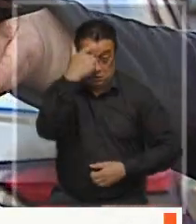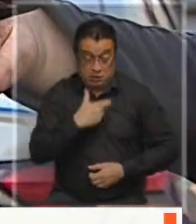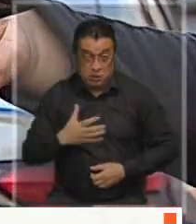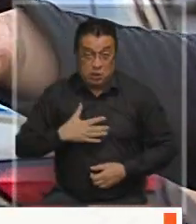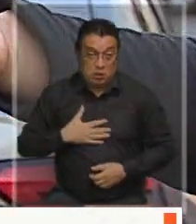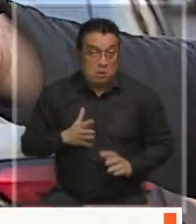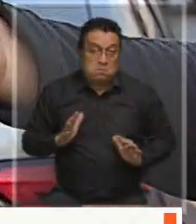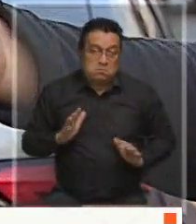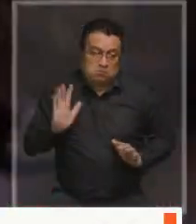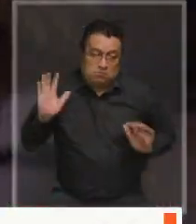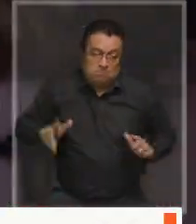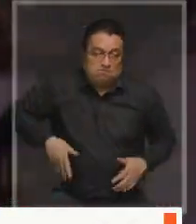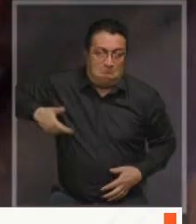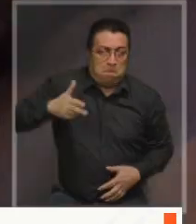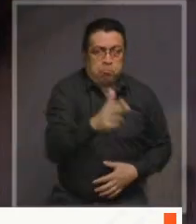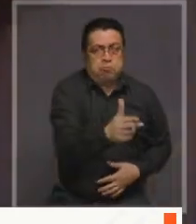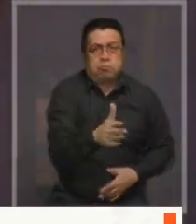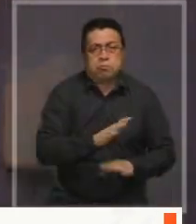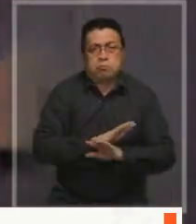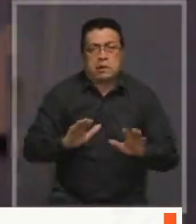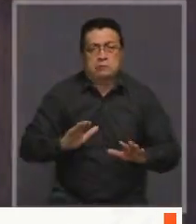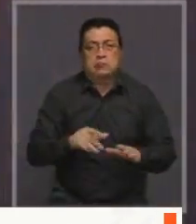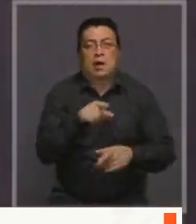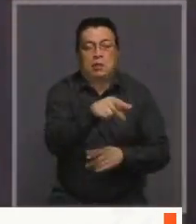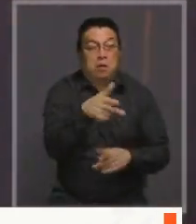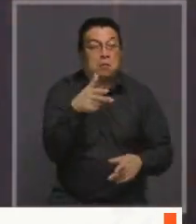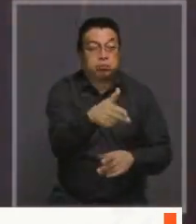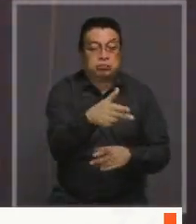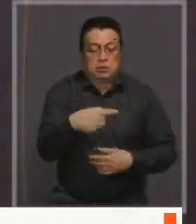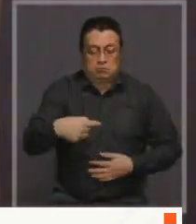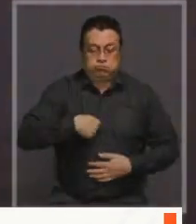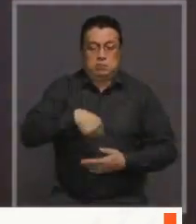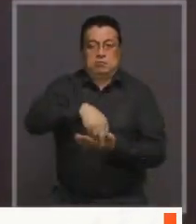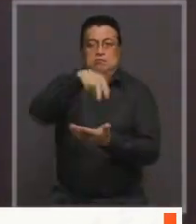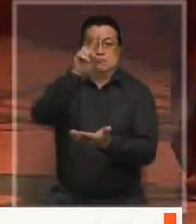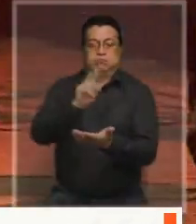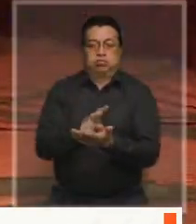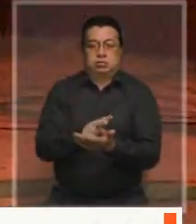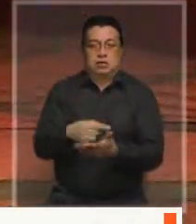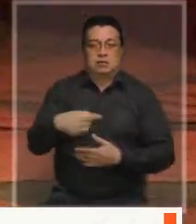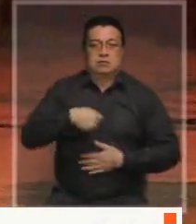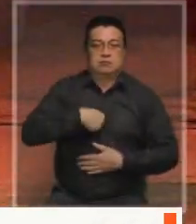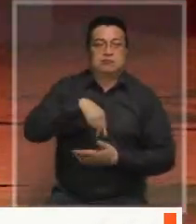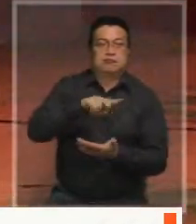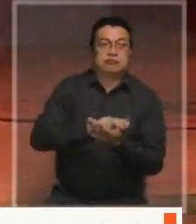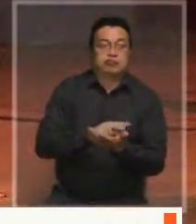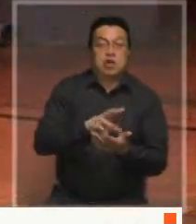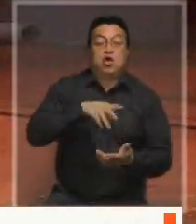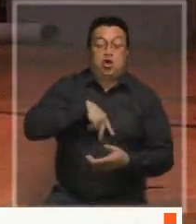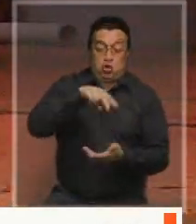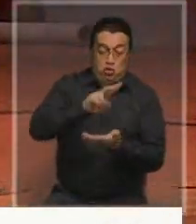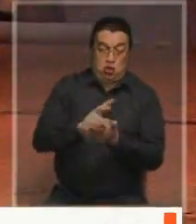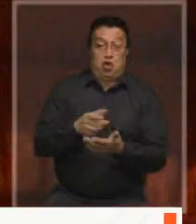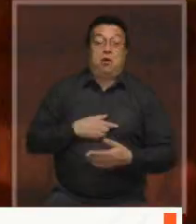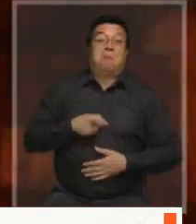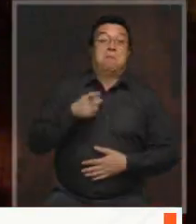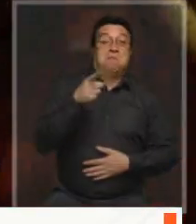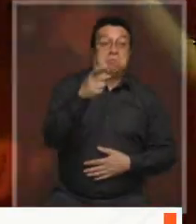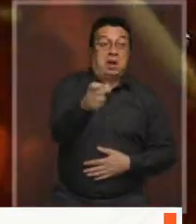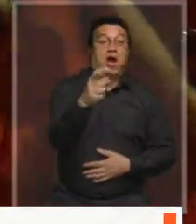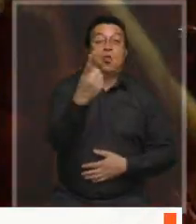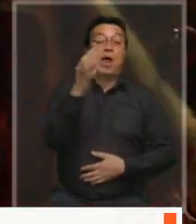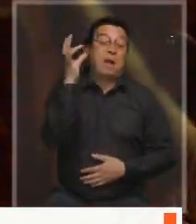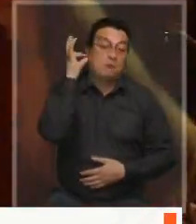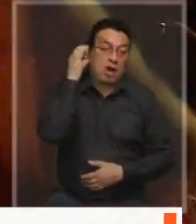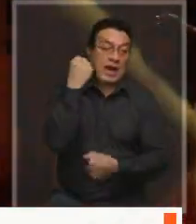uso de su arma de servicio. Hiriendo al delincuente en su tórax, con bala en el pecho y todo, abrió fuego esta vez contra una